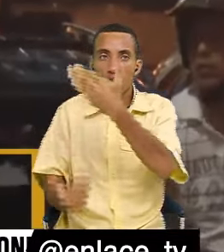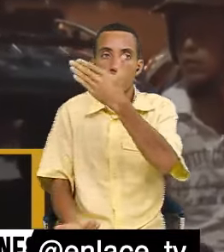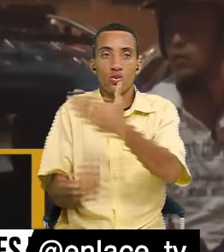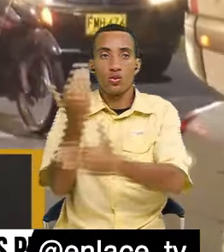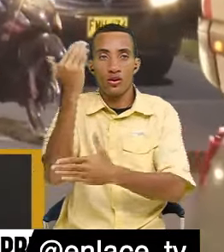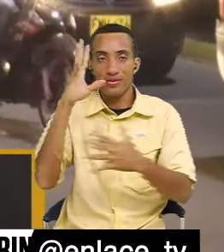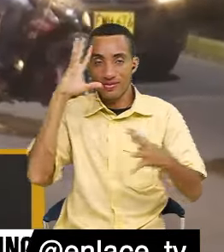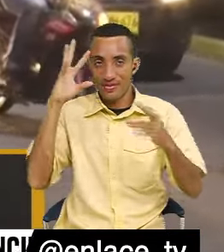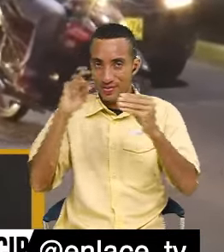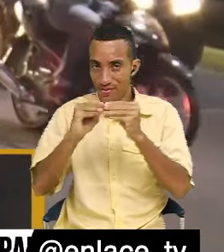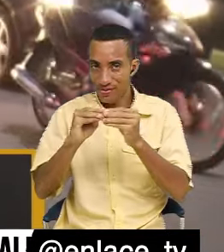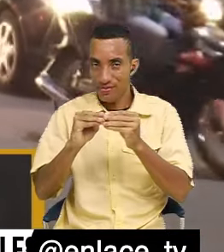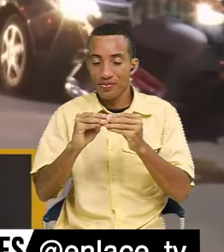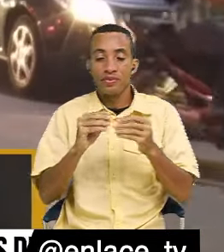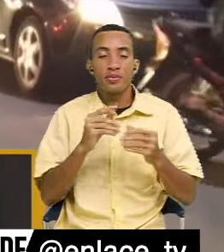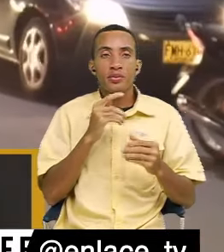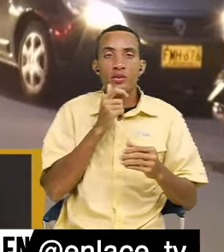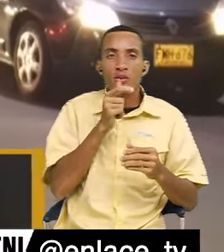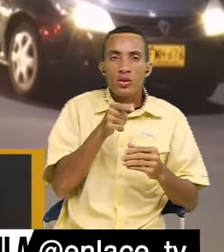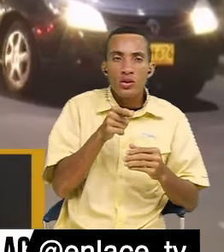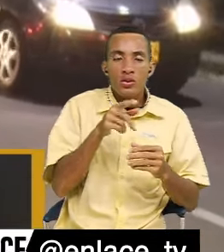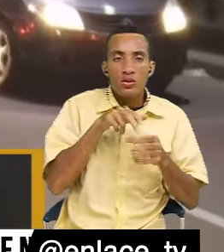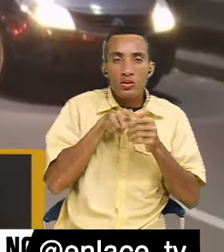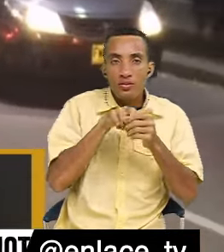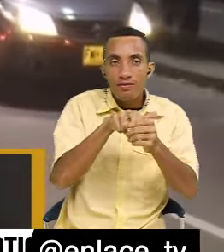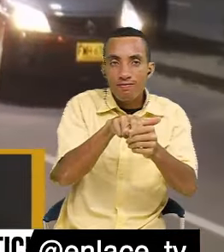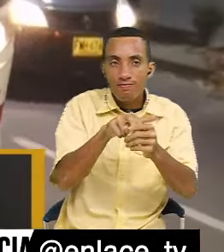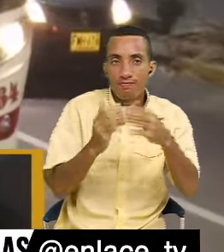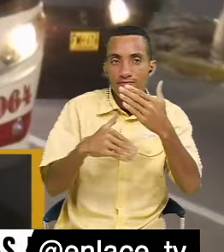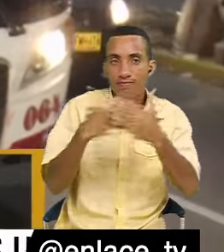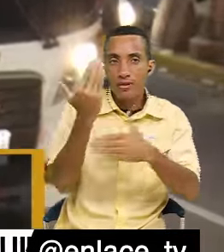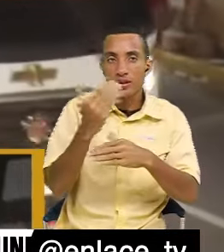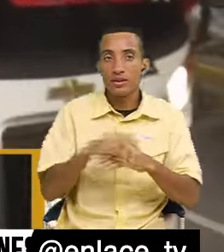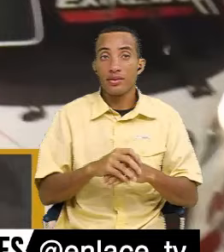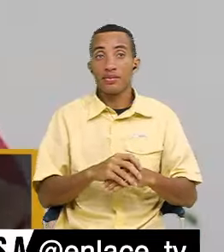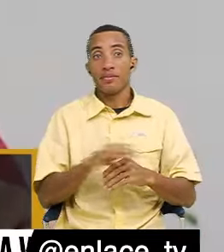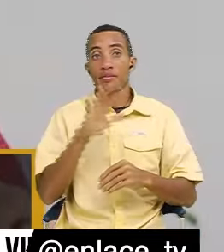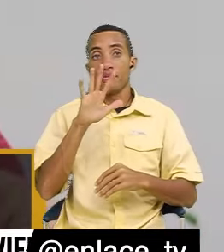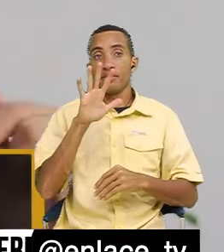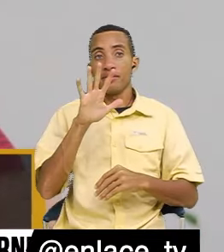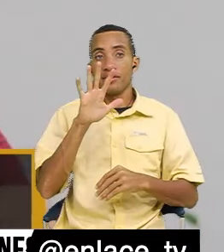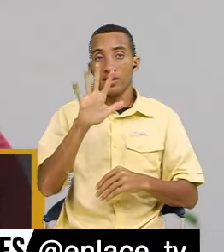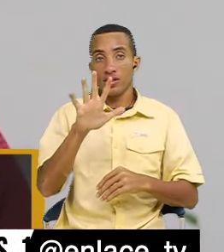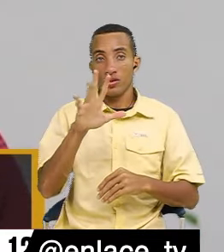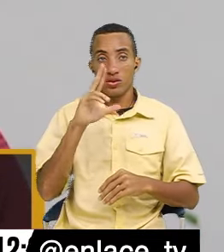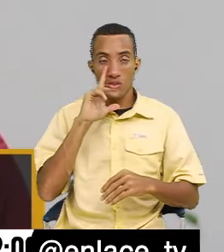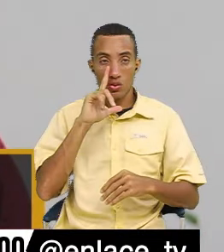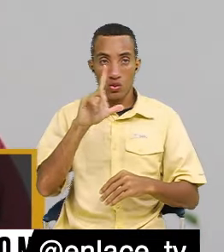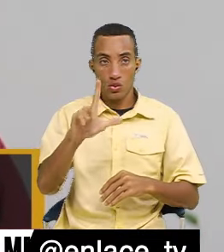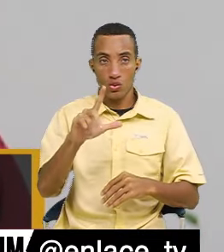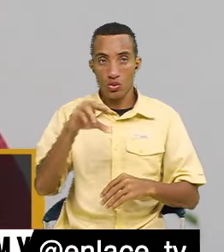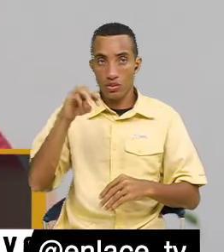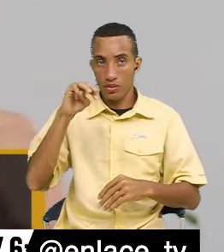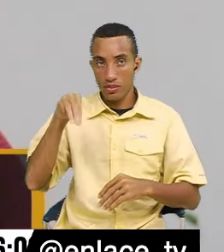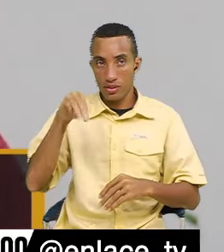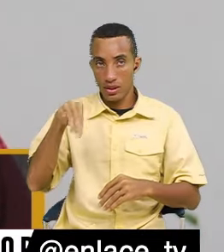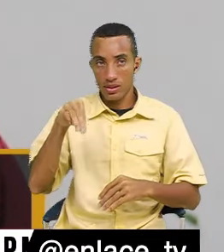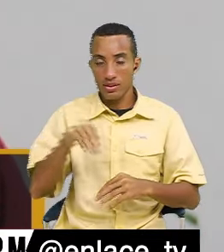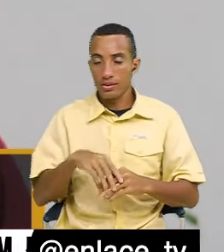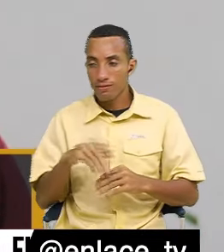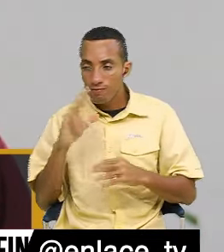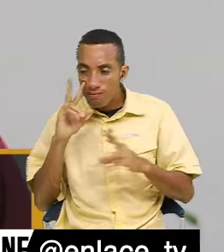escolar para el segundo semestre de 2016, que esperan inicie el martes próximo 5 de julio, Acosta aclaró que analizarán profundamente el